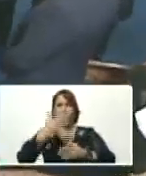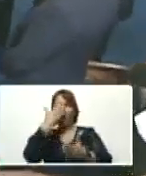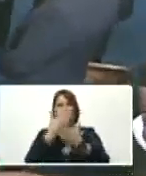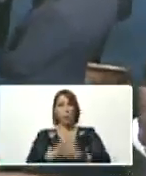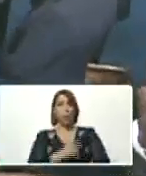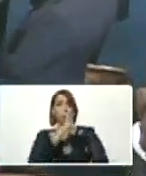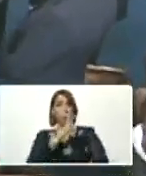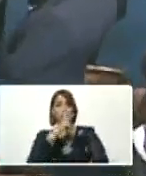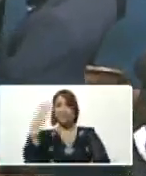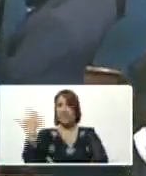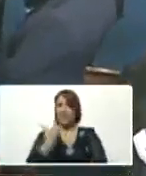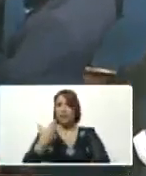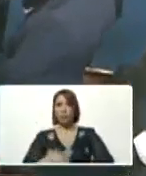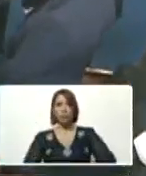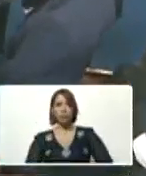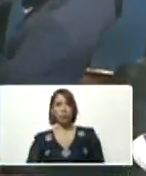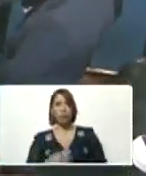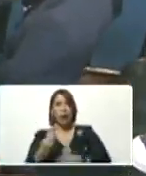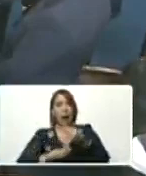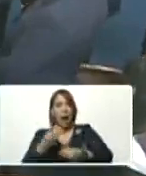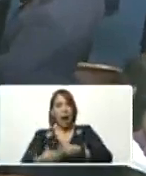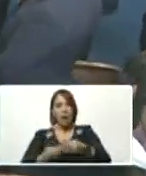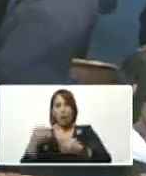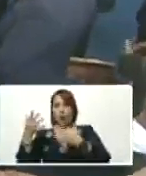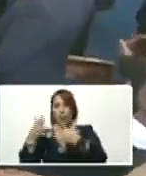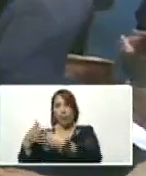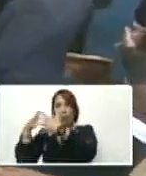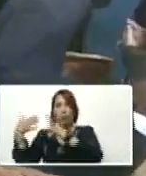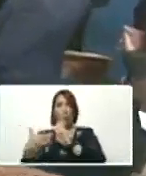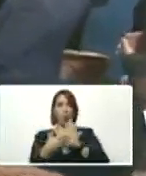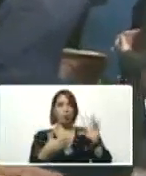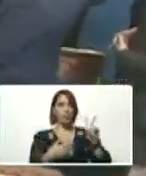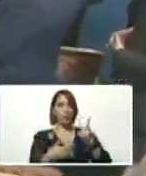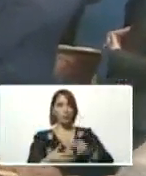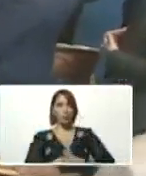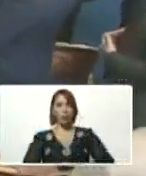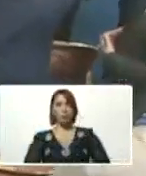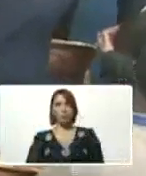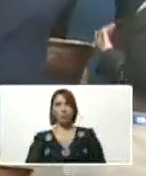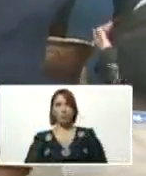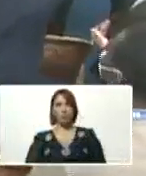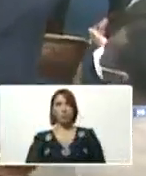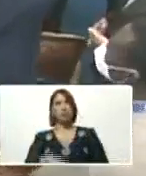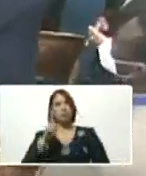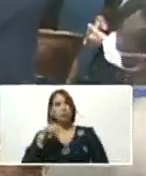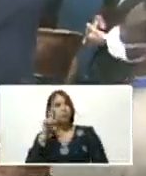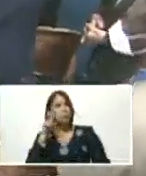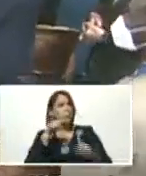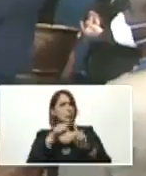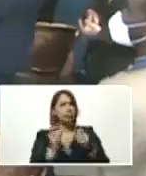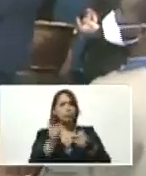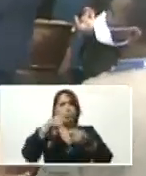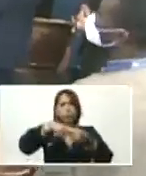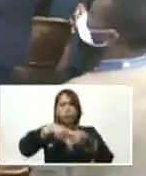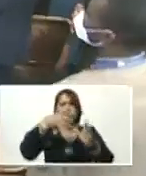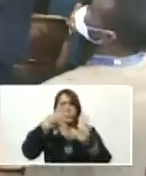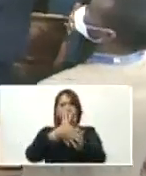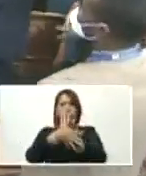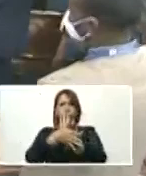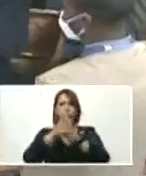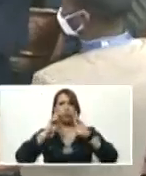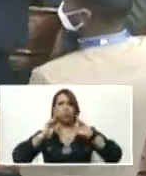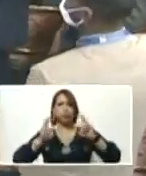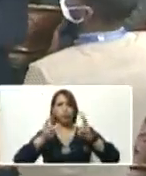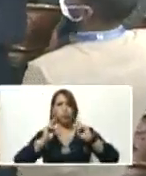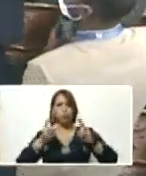terribles sanciones que ha impuesto la Casa Blanca al pueblo de Venezuela, y es parte también de lo que los temas que